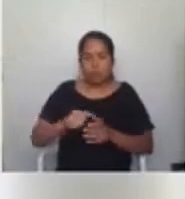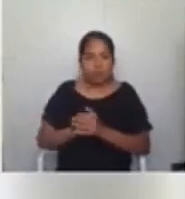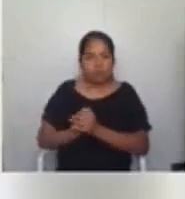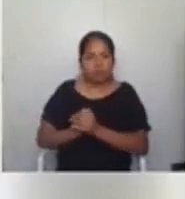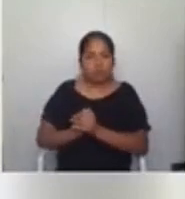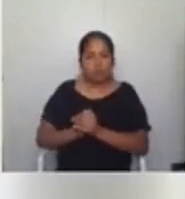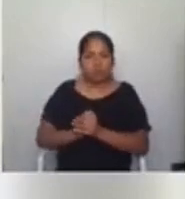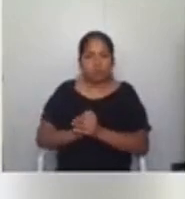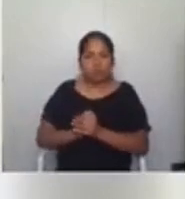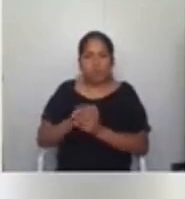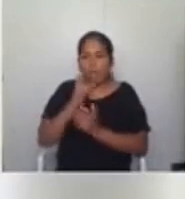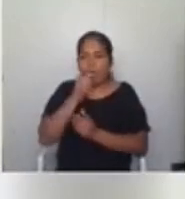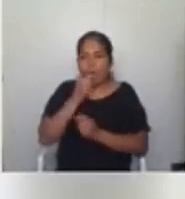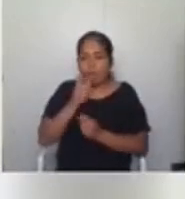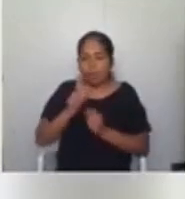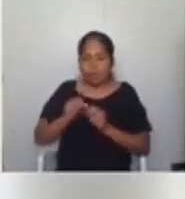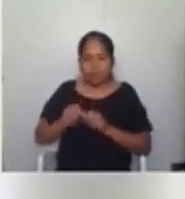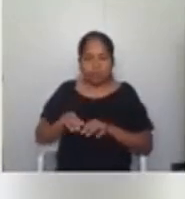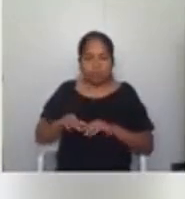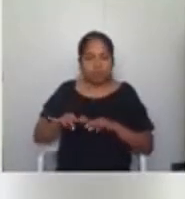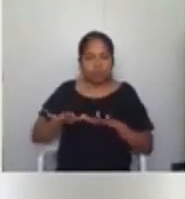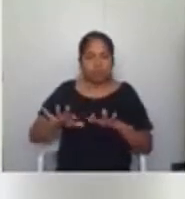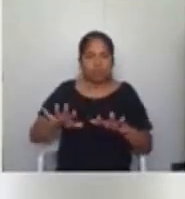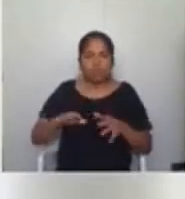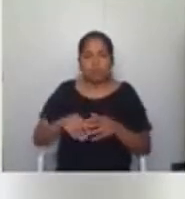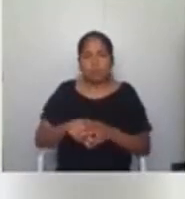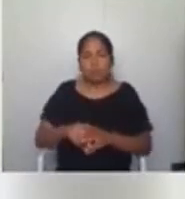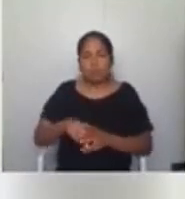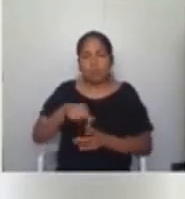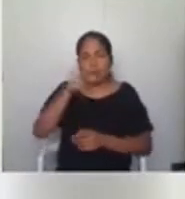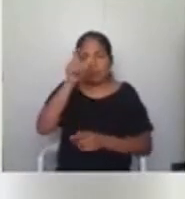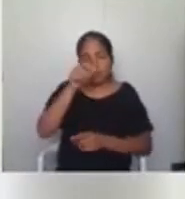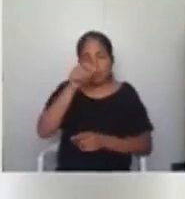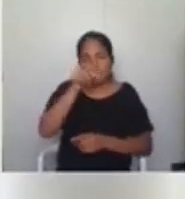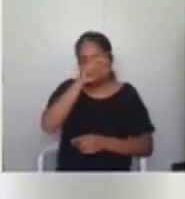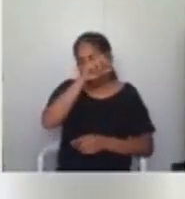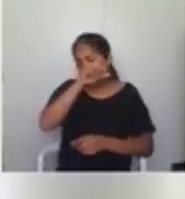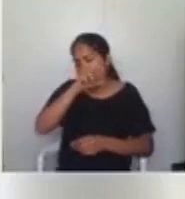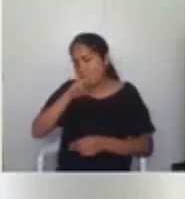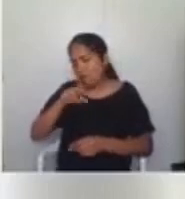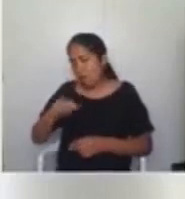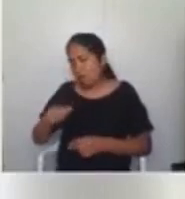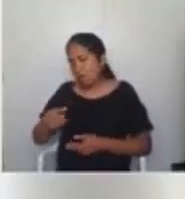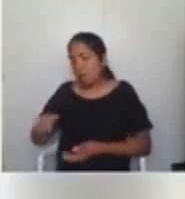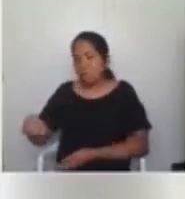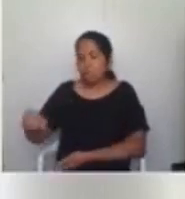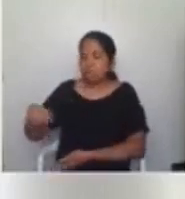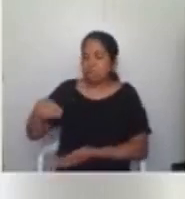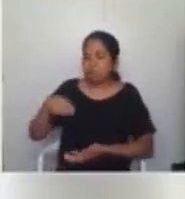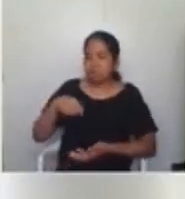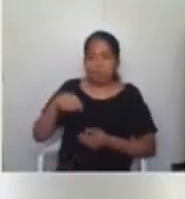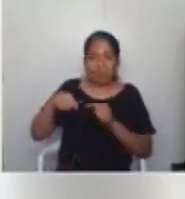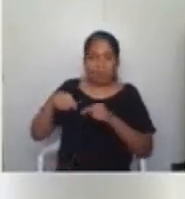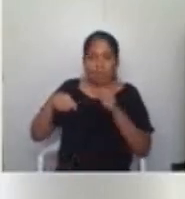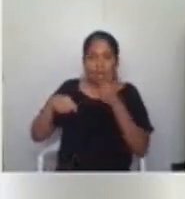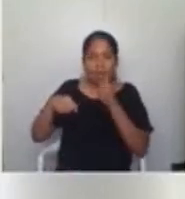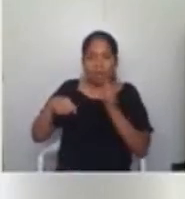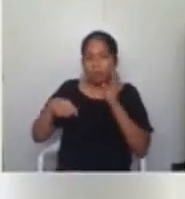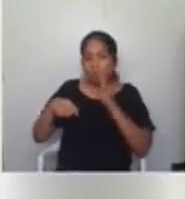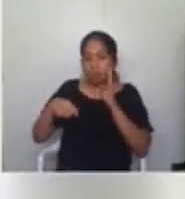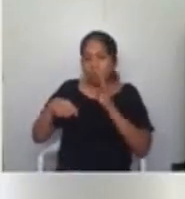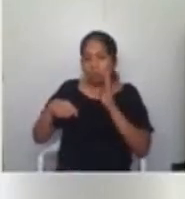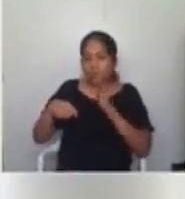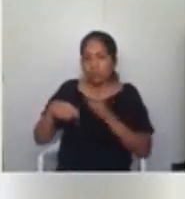arriba y bombear agua para que la gente no esté bajando para pelear por un balde de agua sucia. O sea, pero es por eso